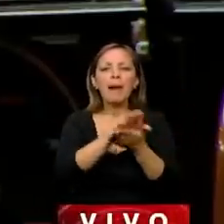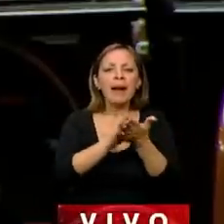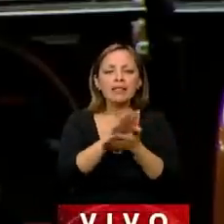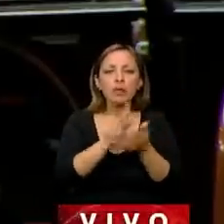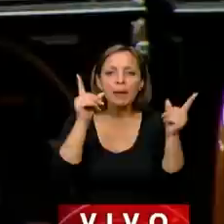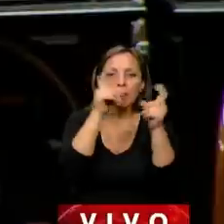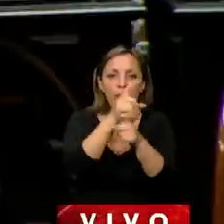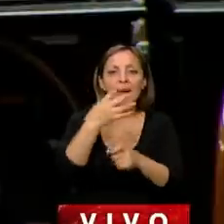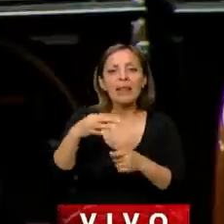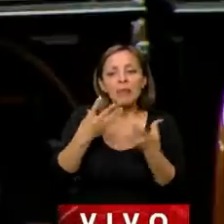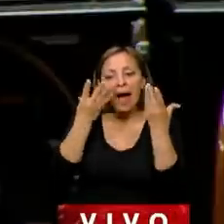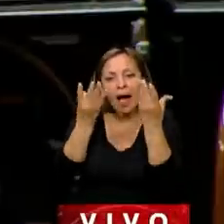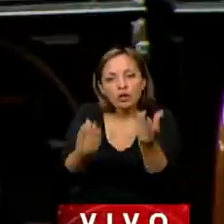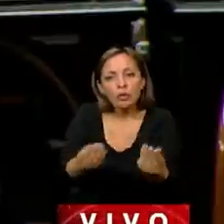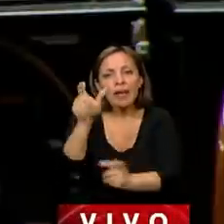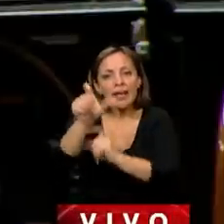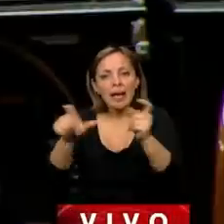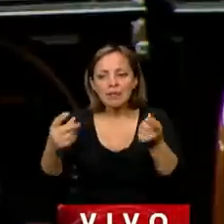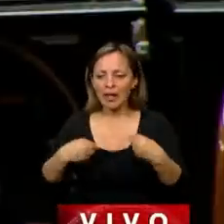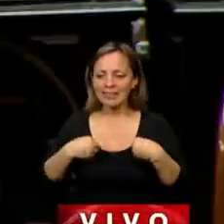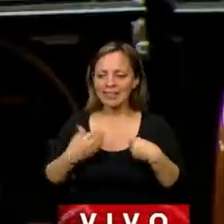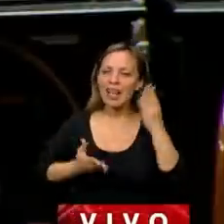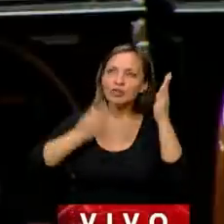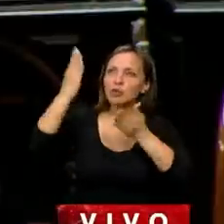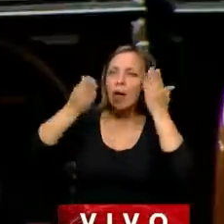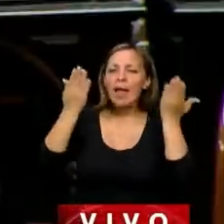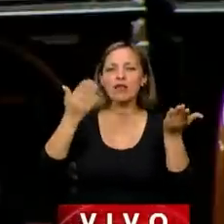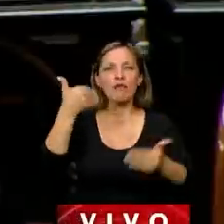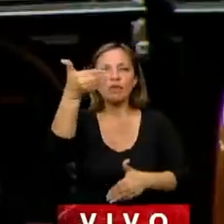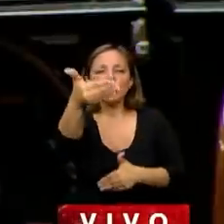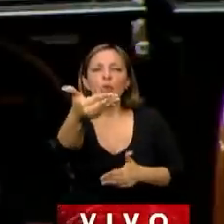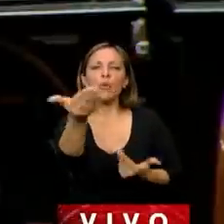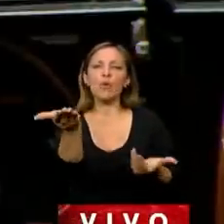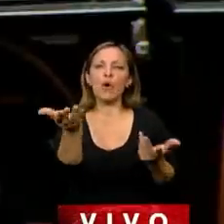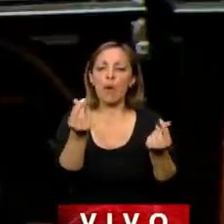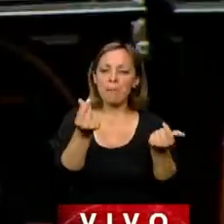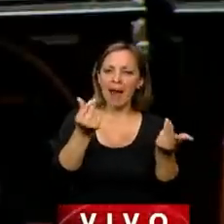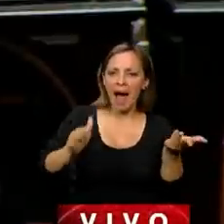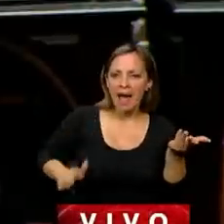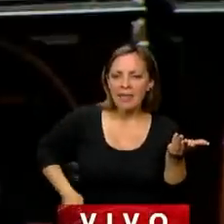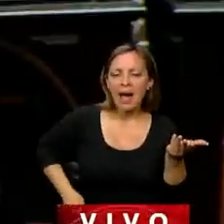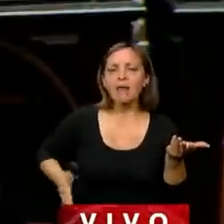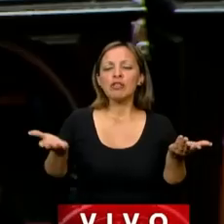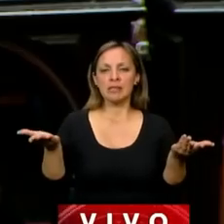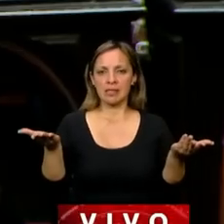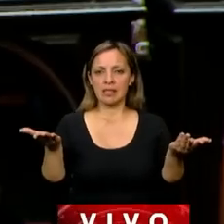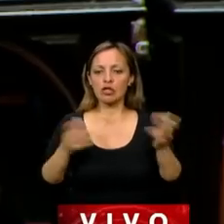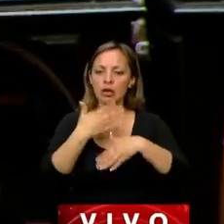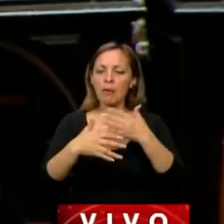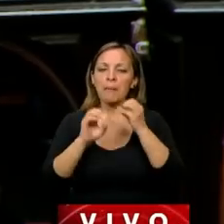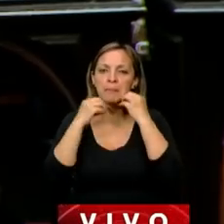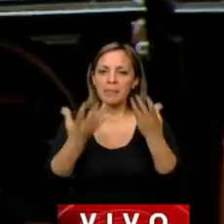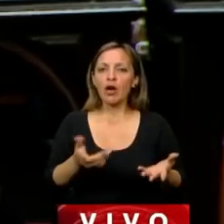cotidiana hay que ayudar a que las personas tengan proyecto, tengan futuro, tengan plata en sus bolsillos, mejoren su